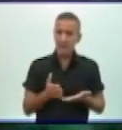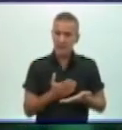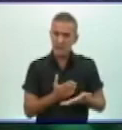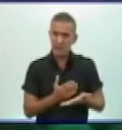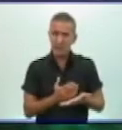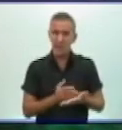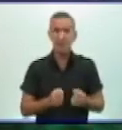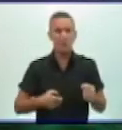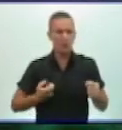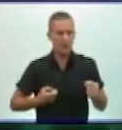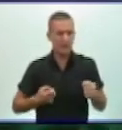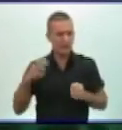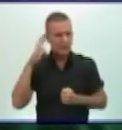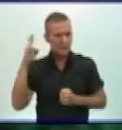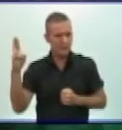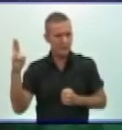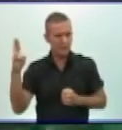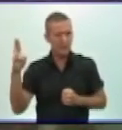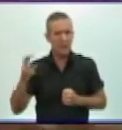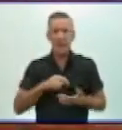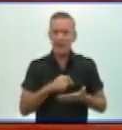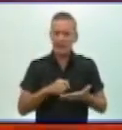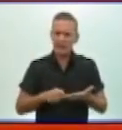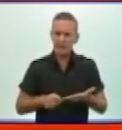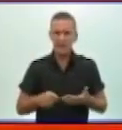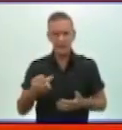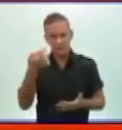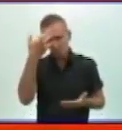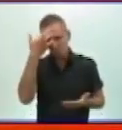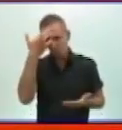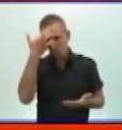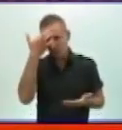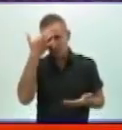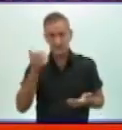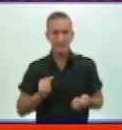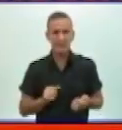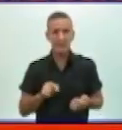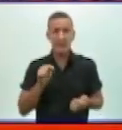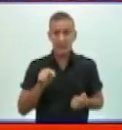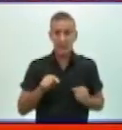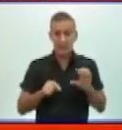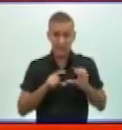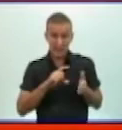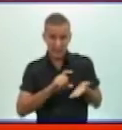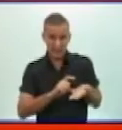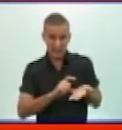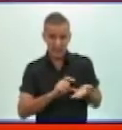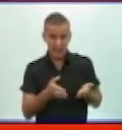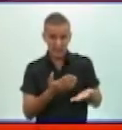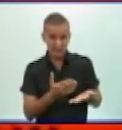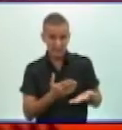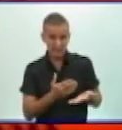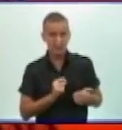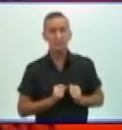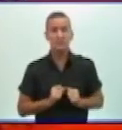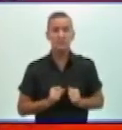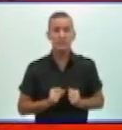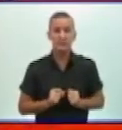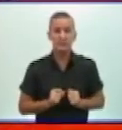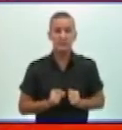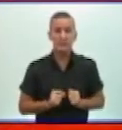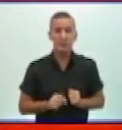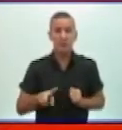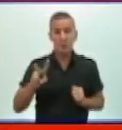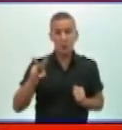escrito por el comandante Ernesto Guevara de la Serna, Che. Este volumen ha tenido sucesivas ediciones. Te sugerimos la del